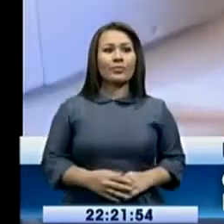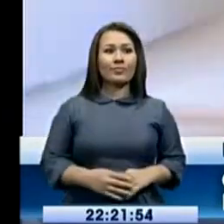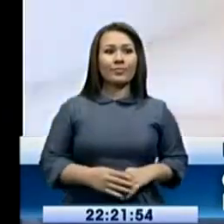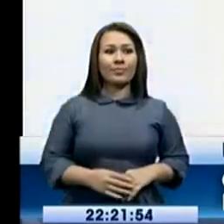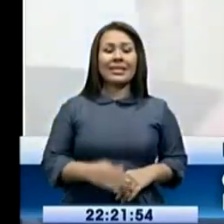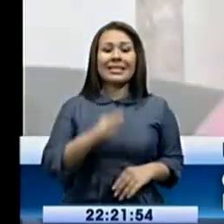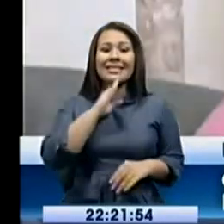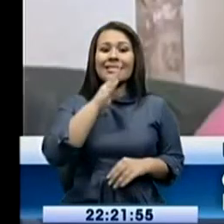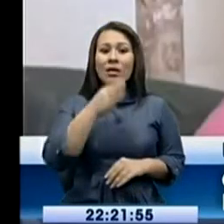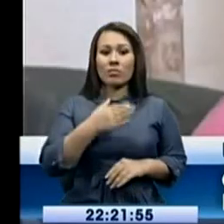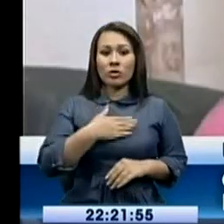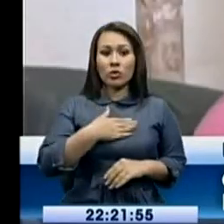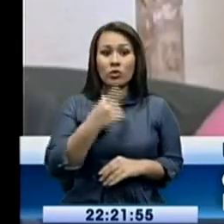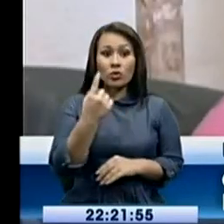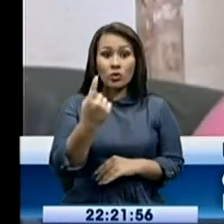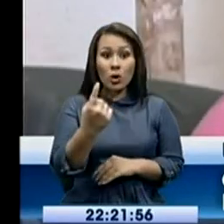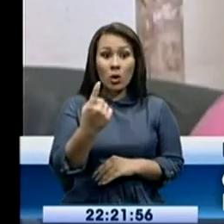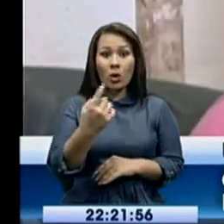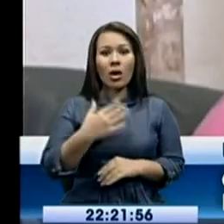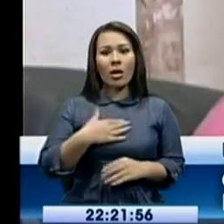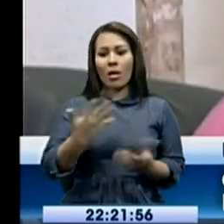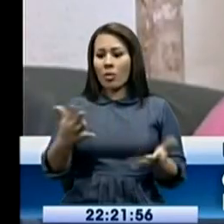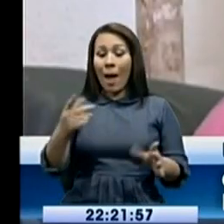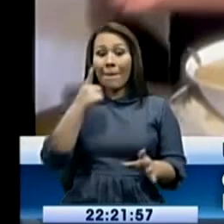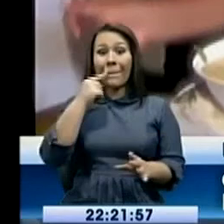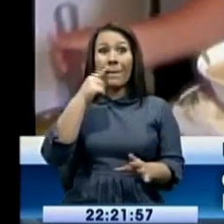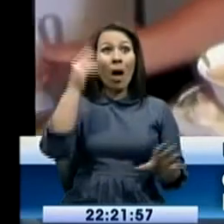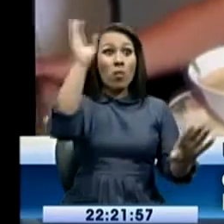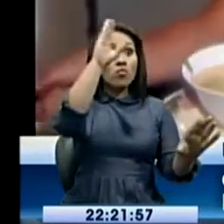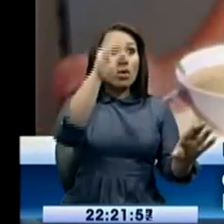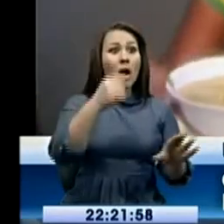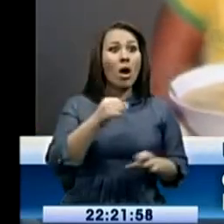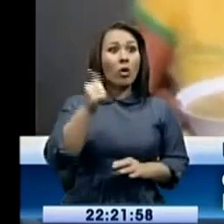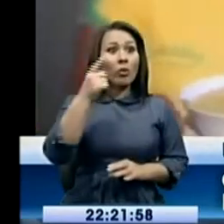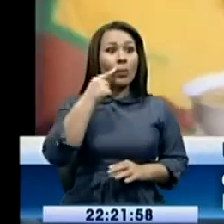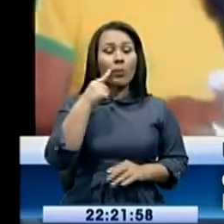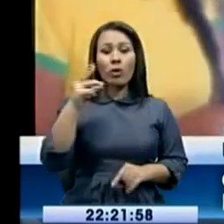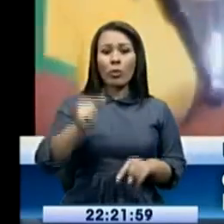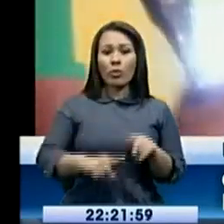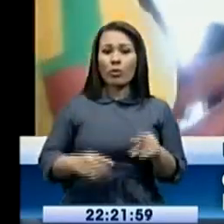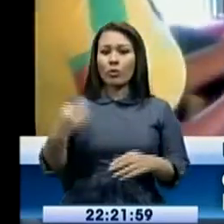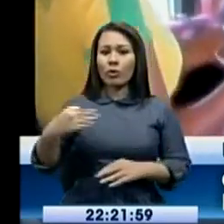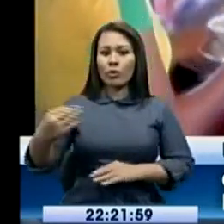adelante porque imagínense, dar un padrastro a mis hijas no es lo mismo. Todos los días a las 4 de la mañana,